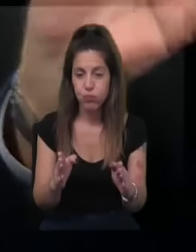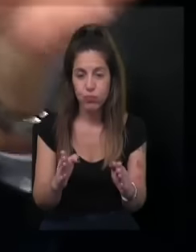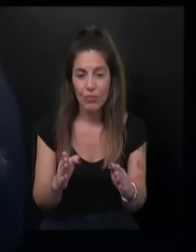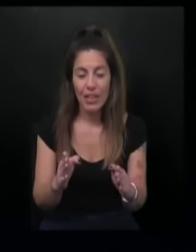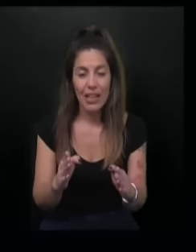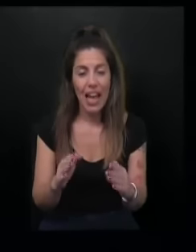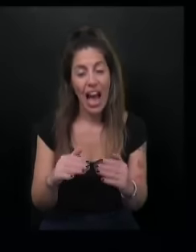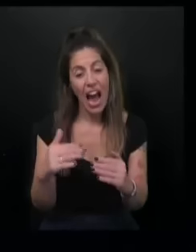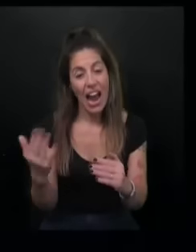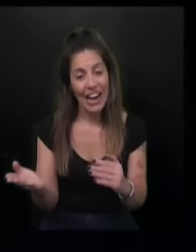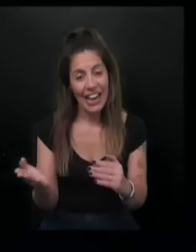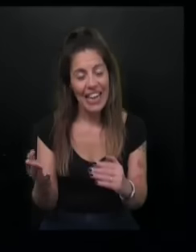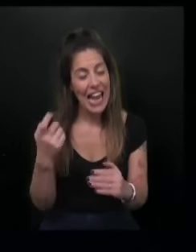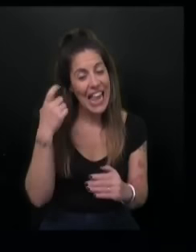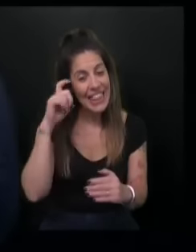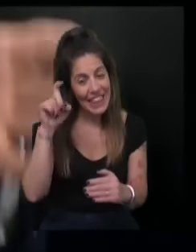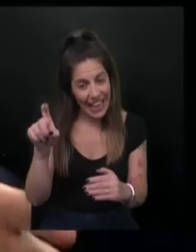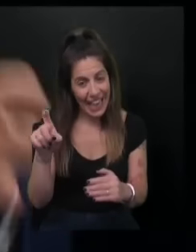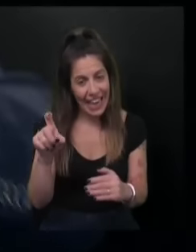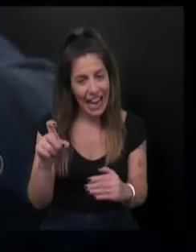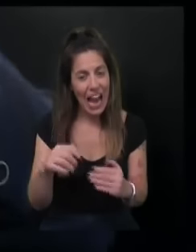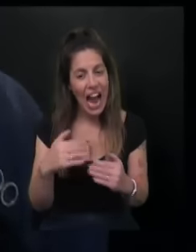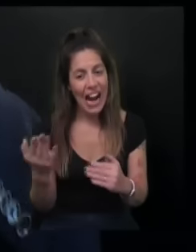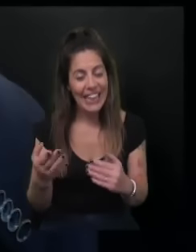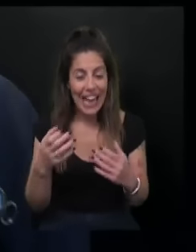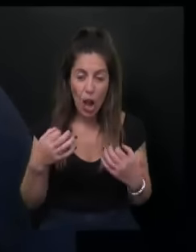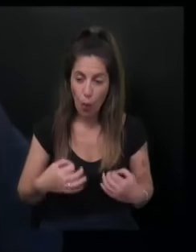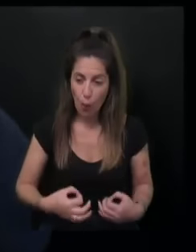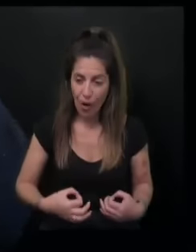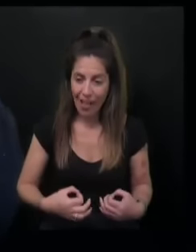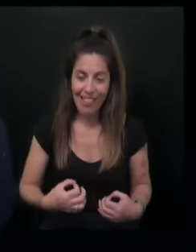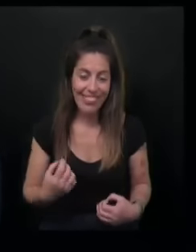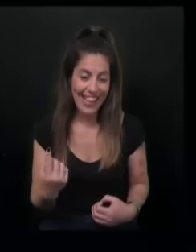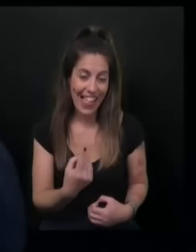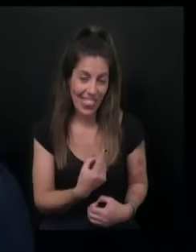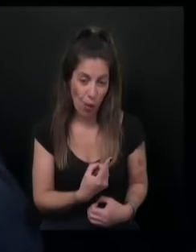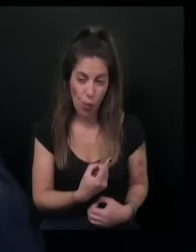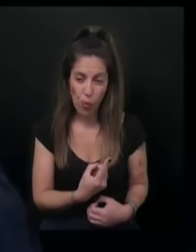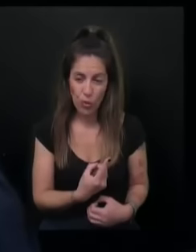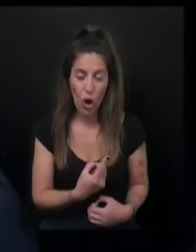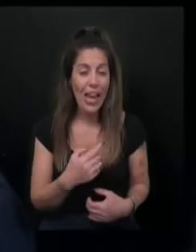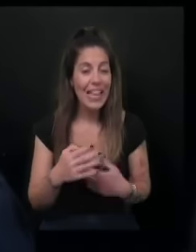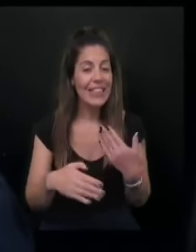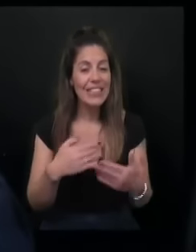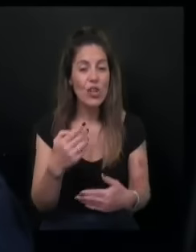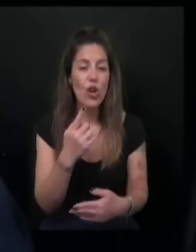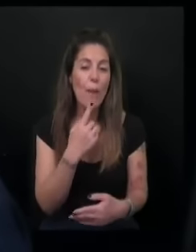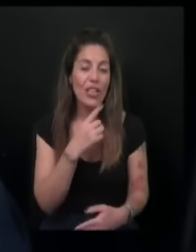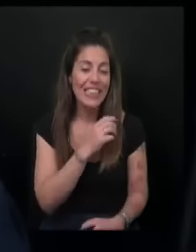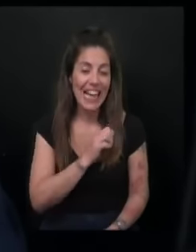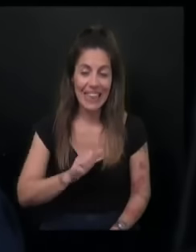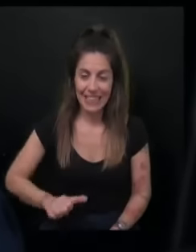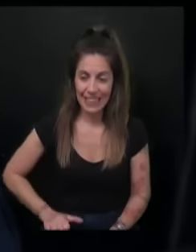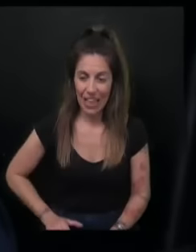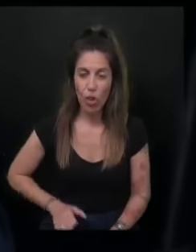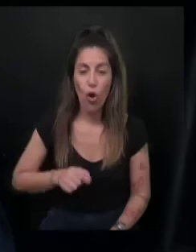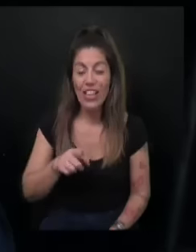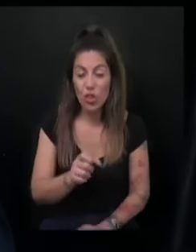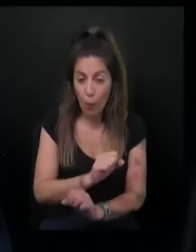ajena a lo ideológico Y a lo moral y y desarrollar una política de estado eso